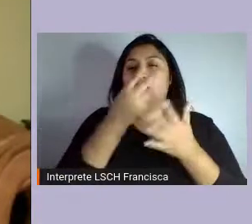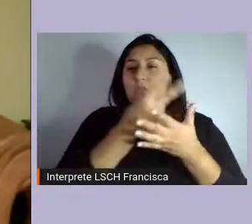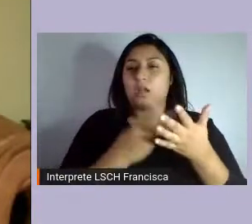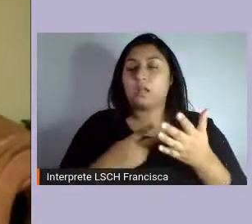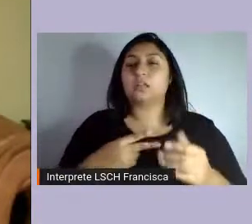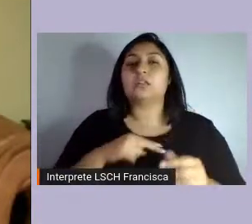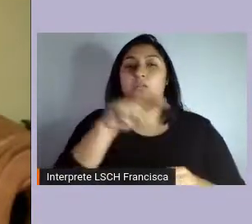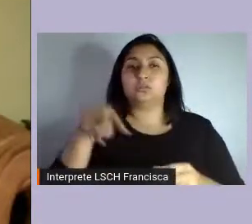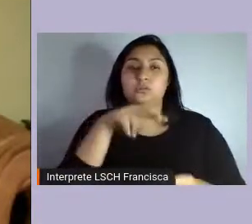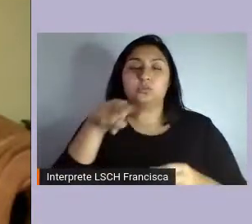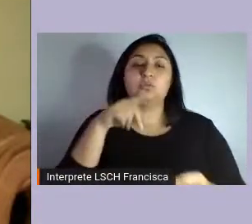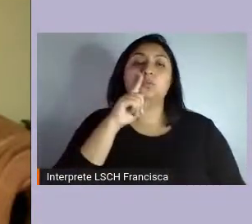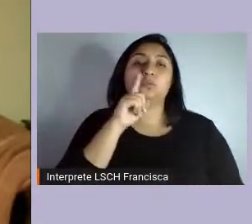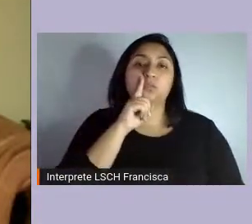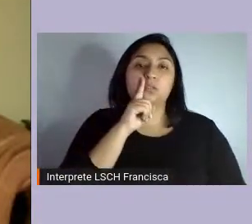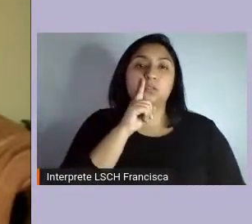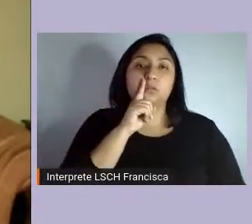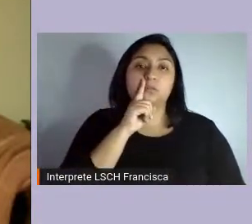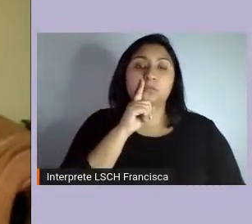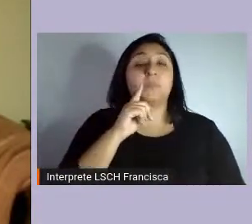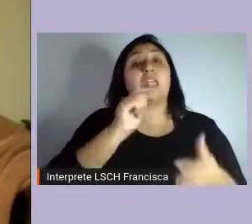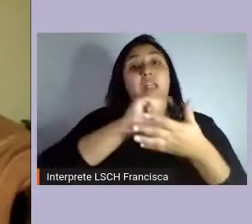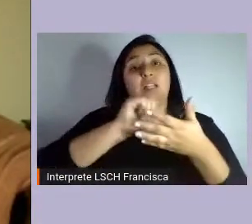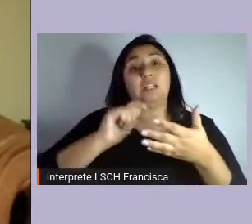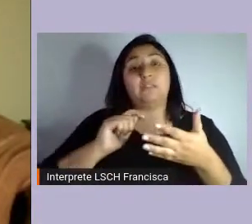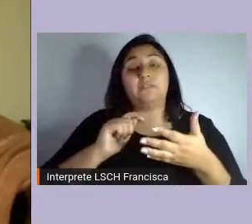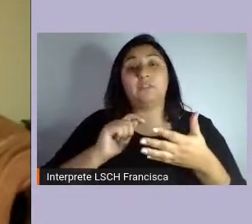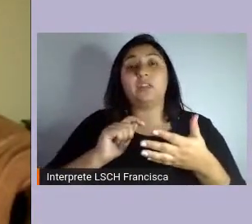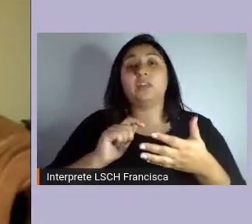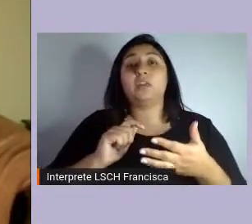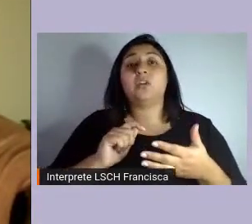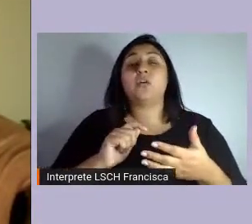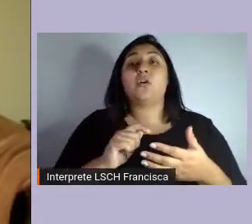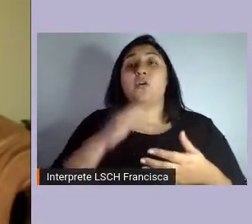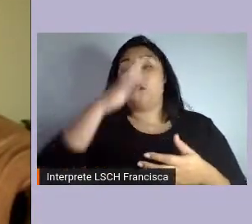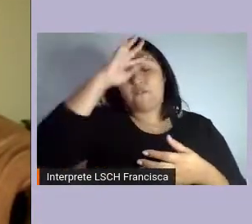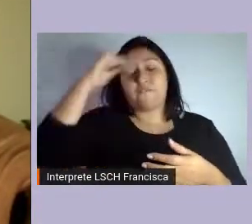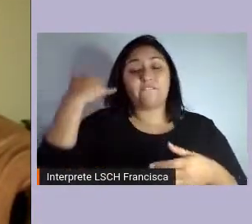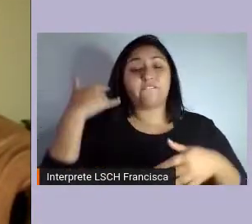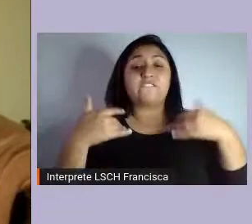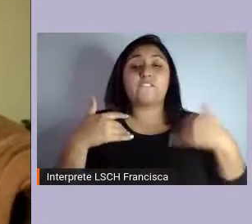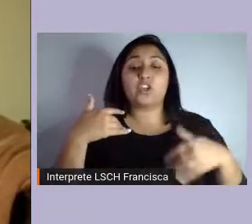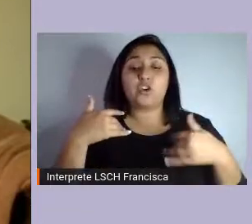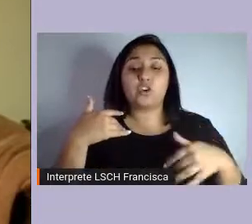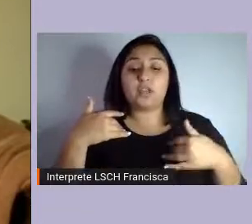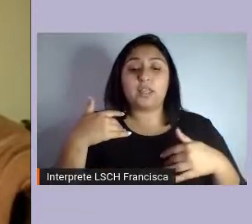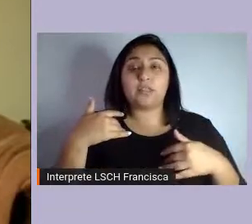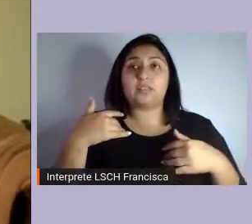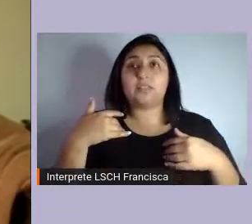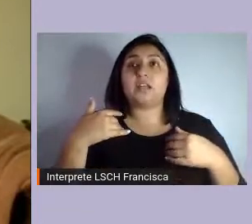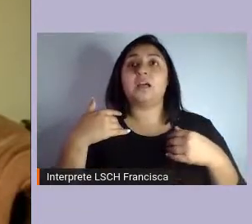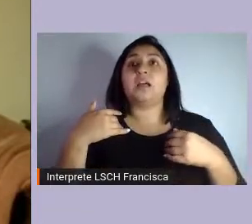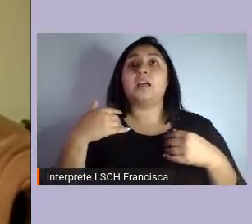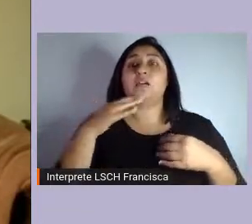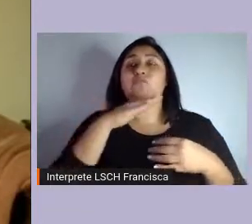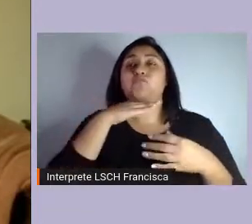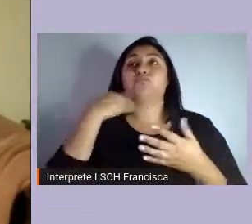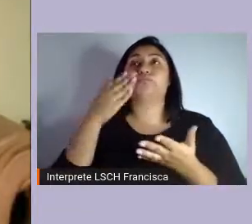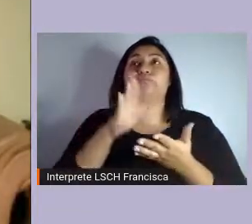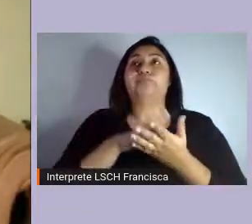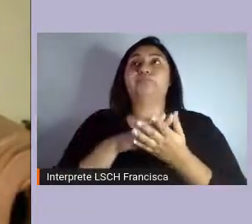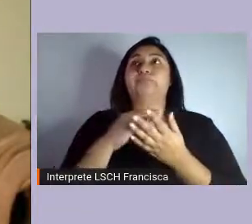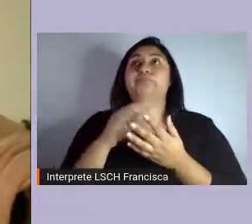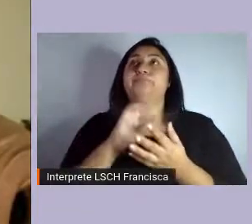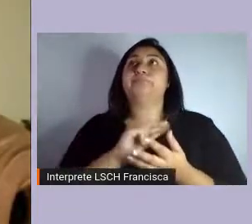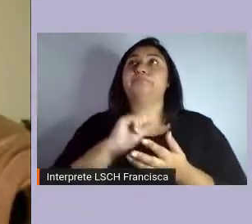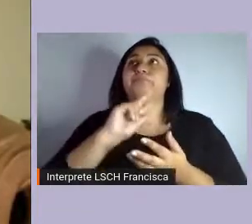Escribió él, Violeta se fue a los cielos, una magnífica biografía. Pero ¿por qué uno preferiría para conocer la